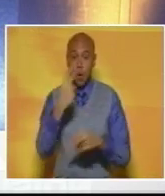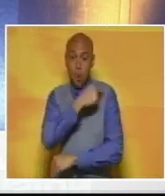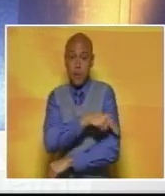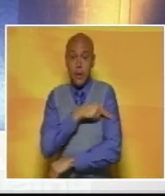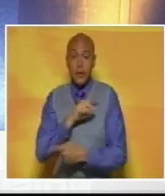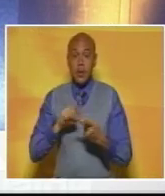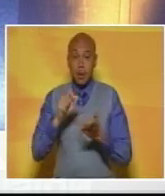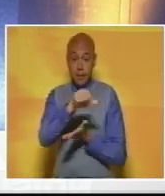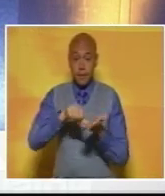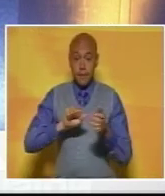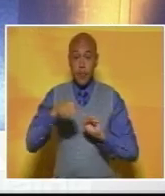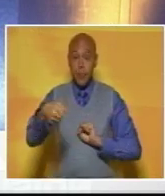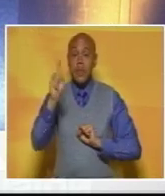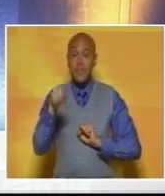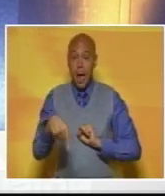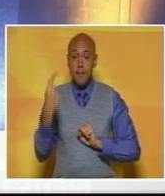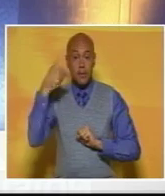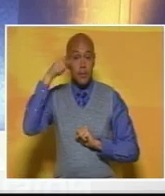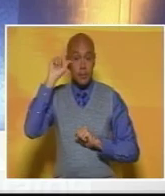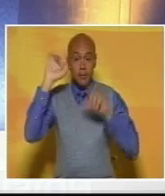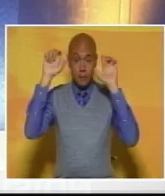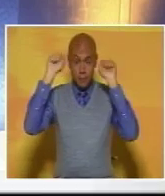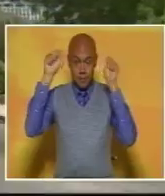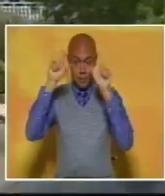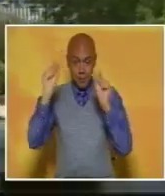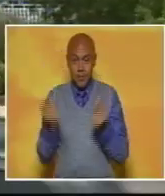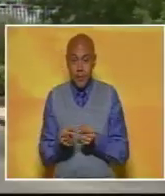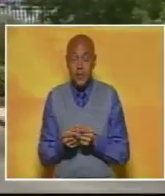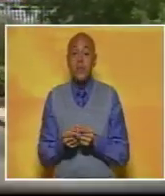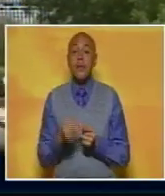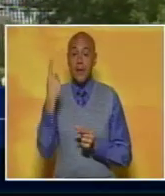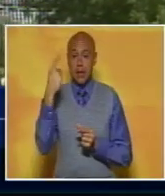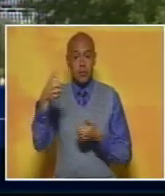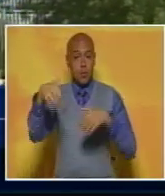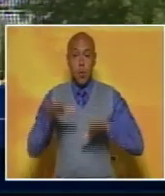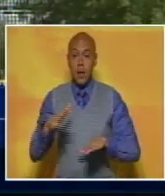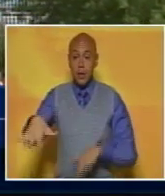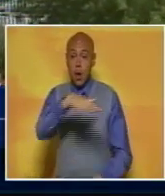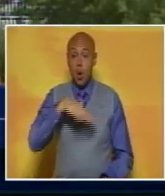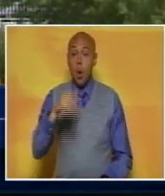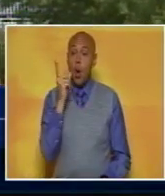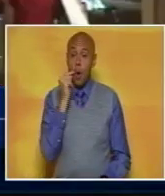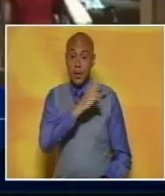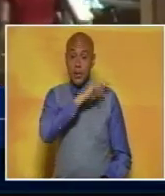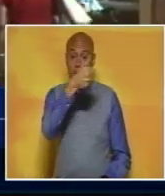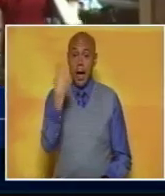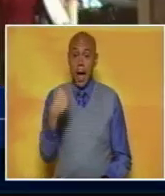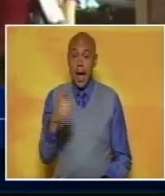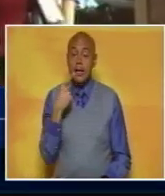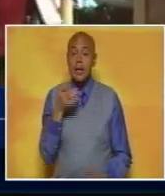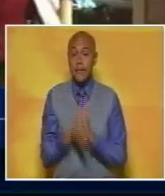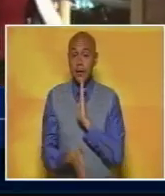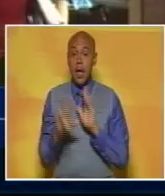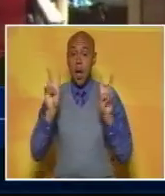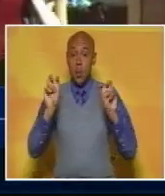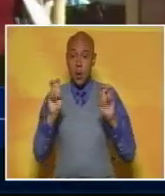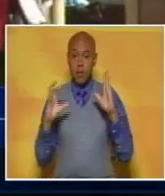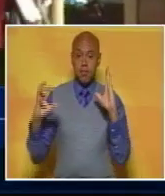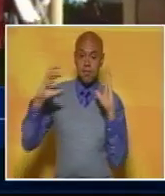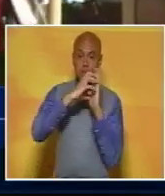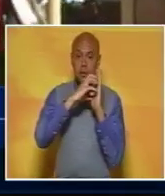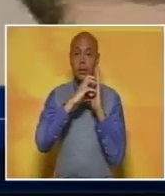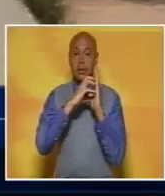hospitalización, pabellones y la unidad de diálisis. El director del centro, Mervin Urbina, indicó que se está instalando un nuevo transformador